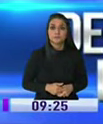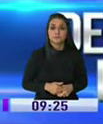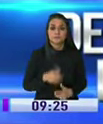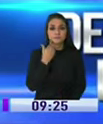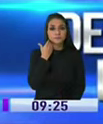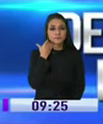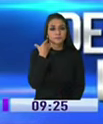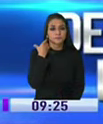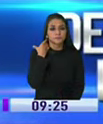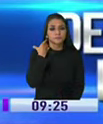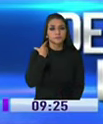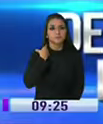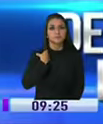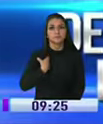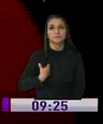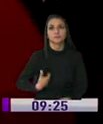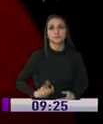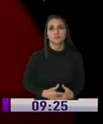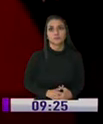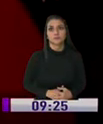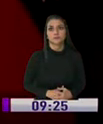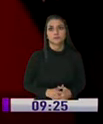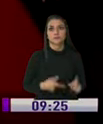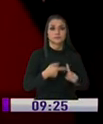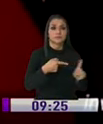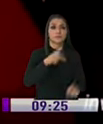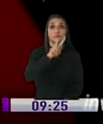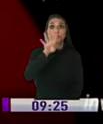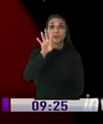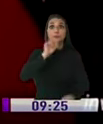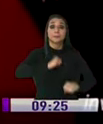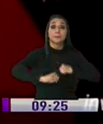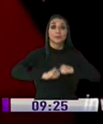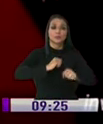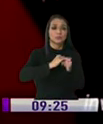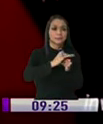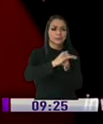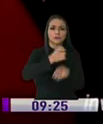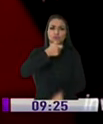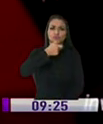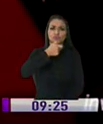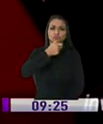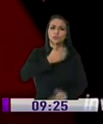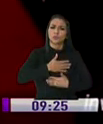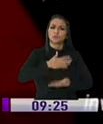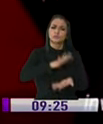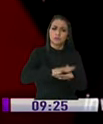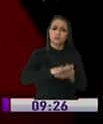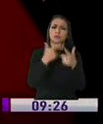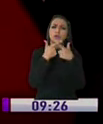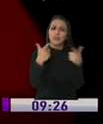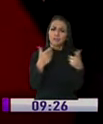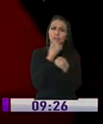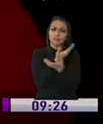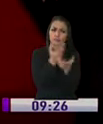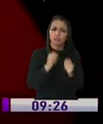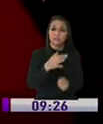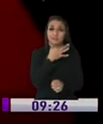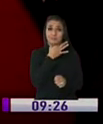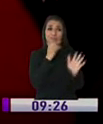Denuncias contra la corrupción. Desde el 24 de mayo, invité a los medios de comunicación a respirar aires de libertad, a no tener